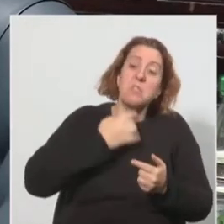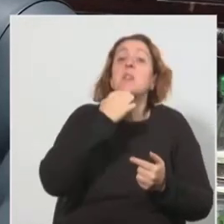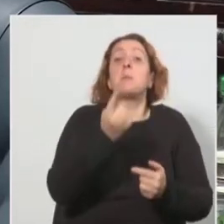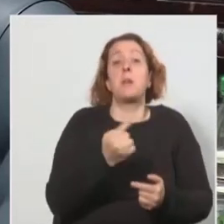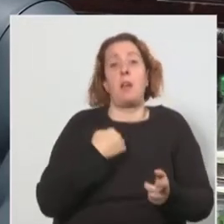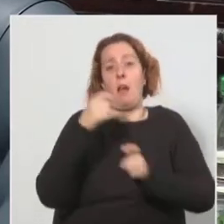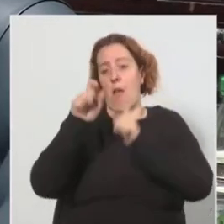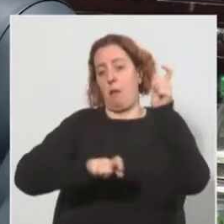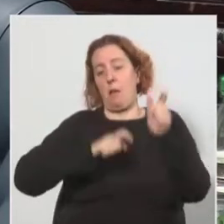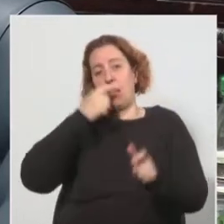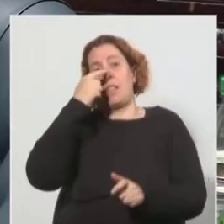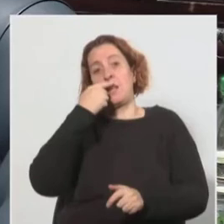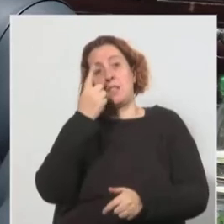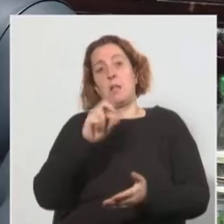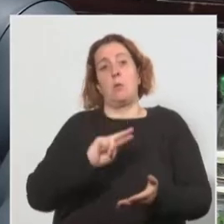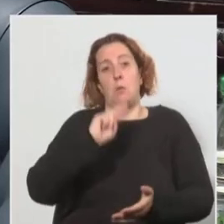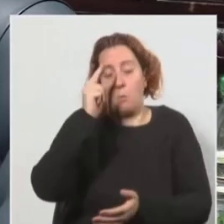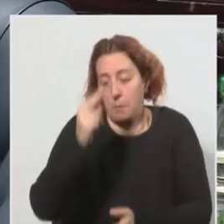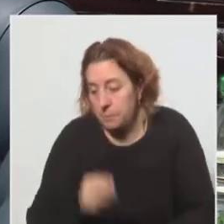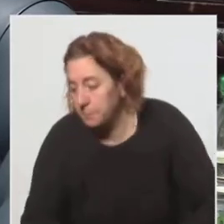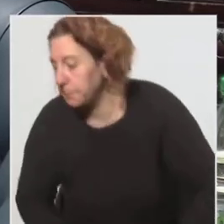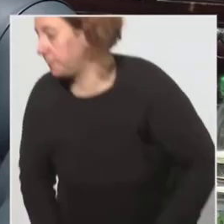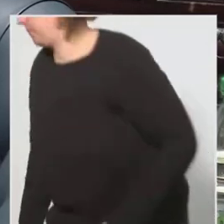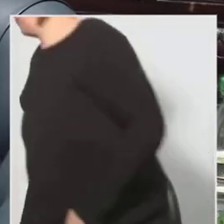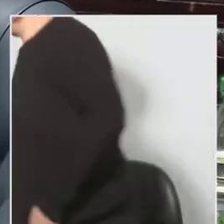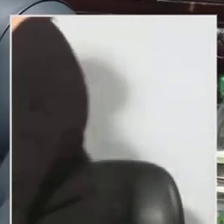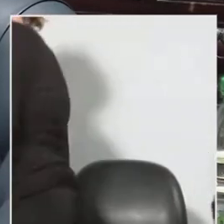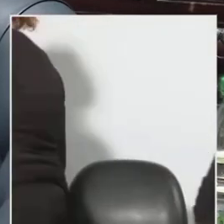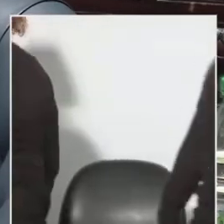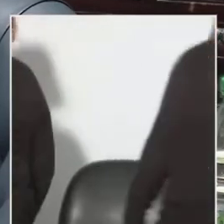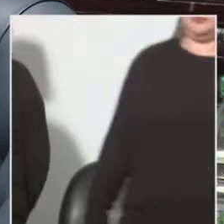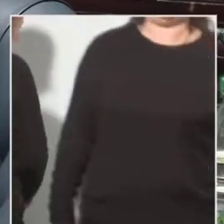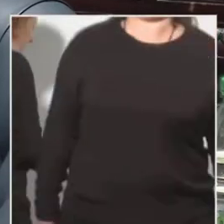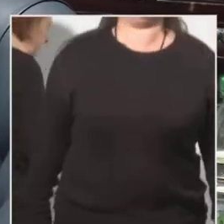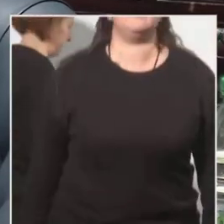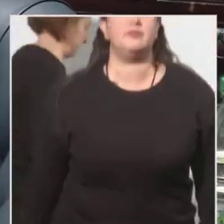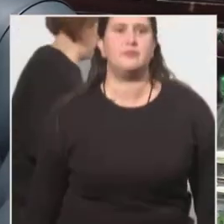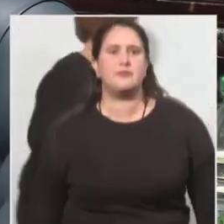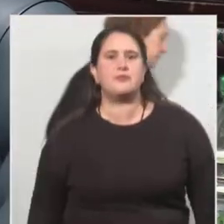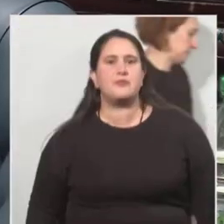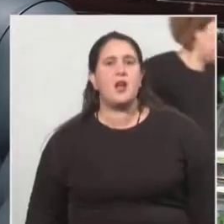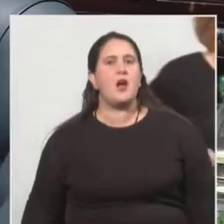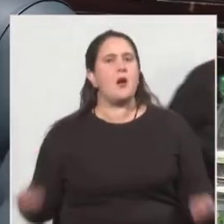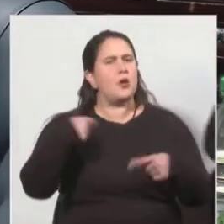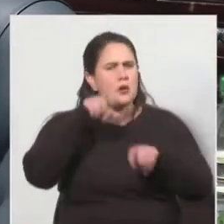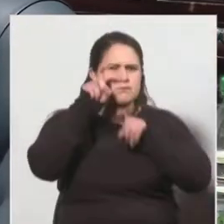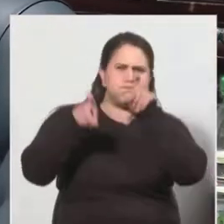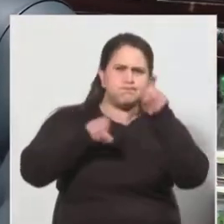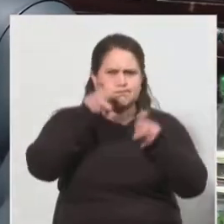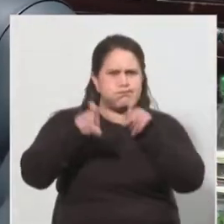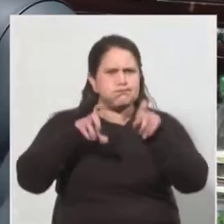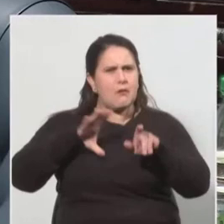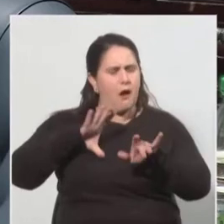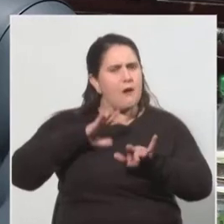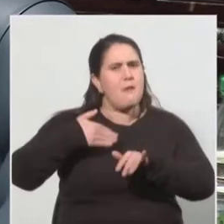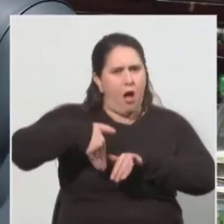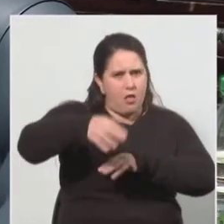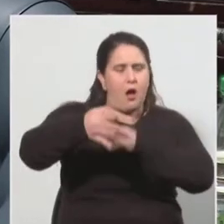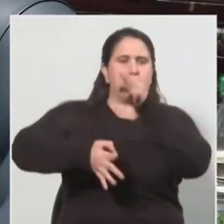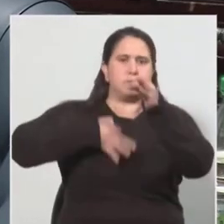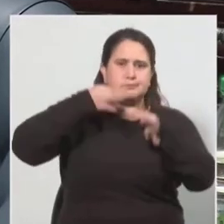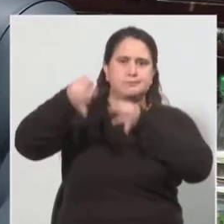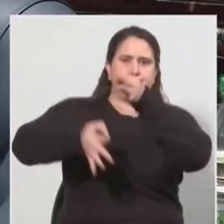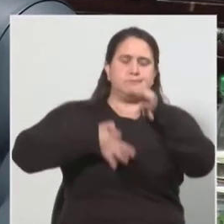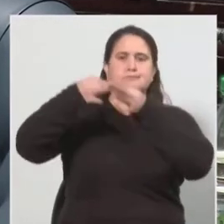los intereses del país. De todas formas, quedan muchas interrogantes que compartiremos más